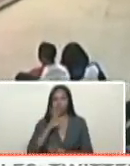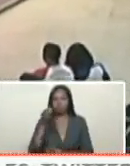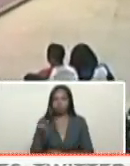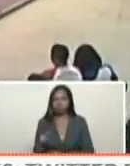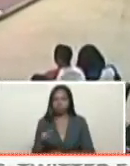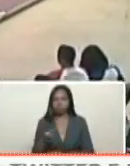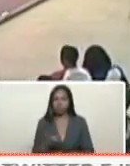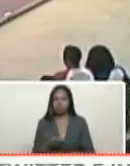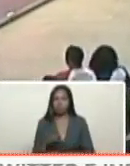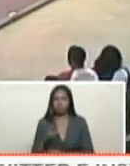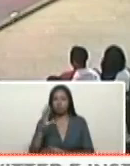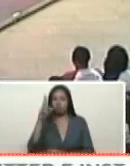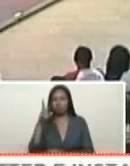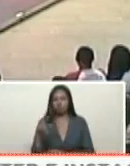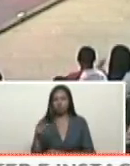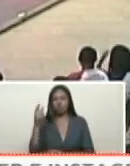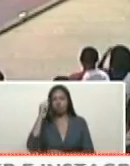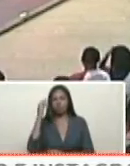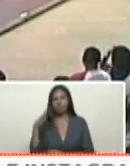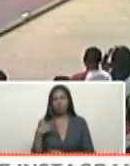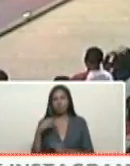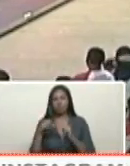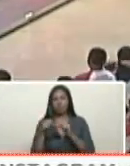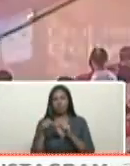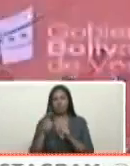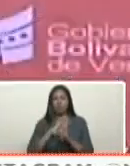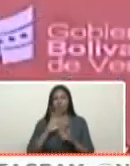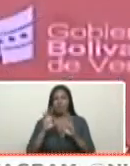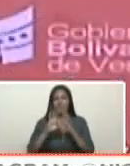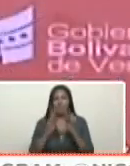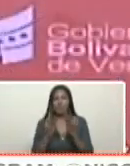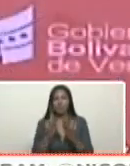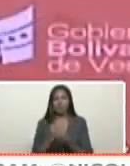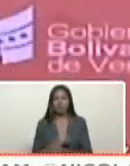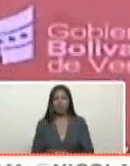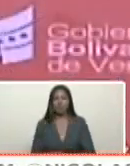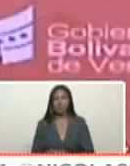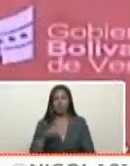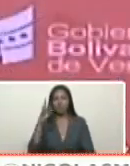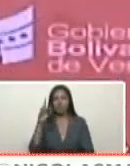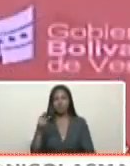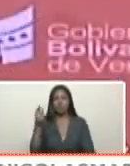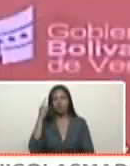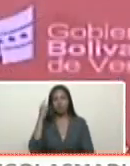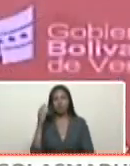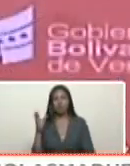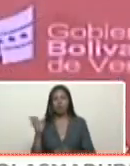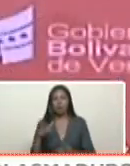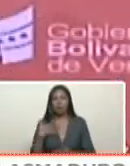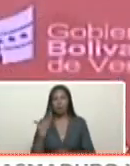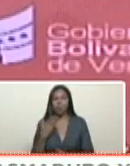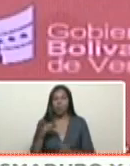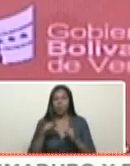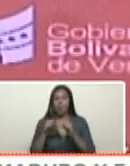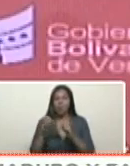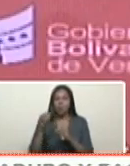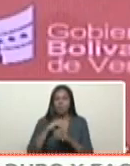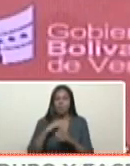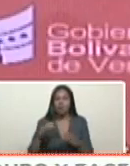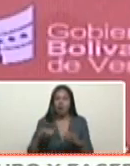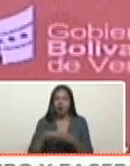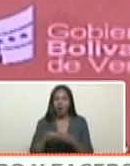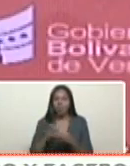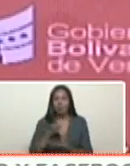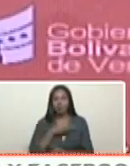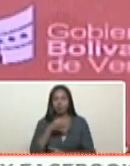todos los días puedo avanzar y ser mejor como familia. Todos los días puedo avanzar y ser mejor como colectivo, como